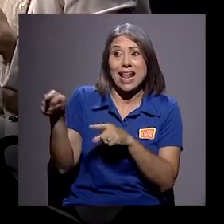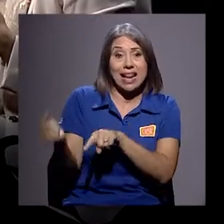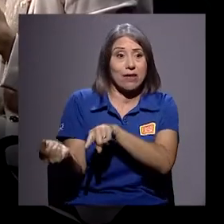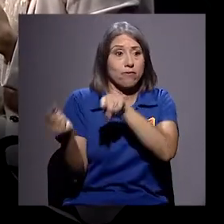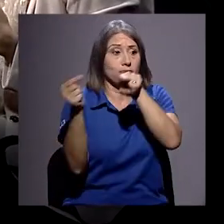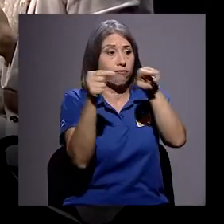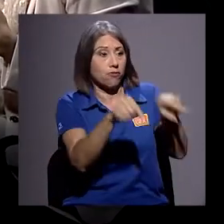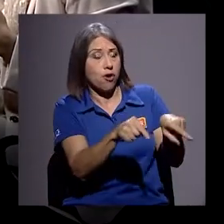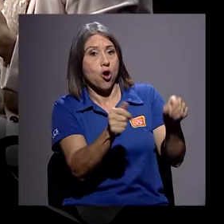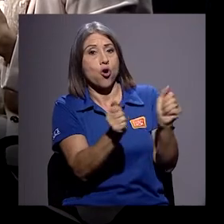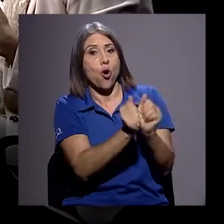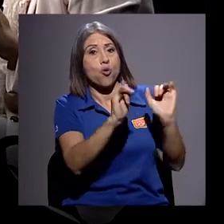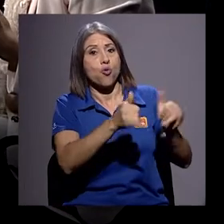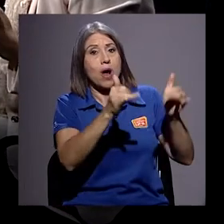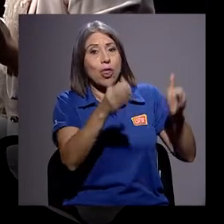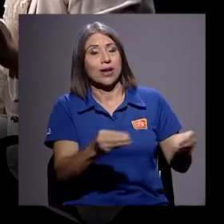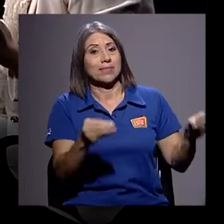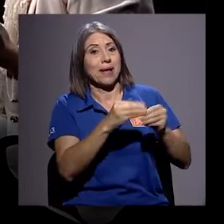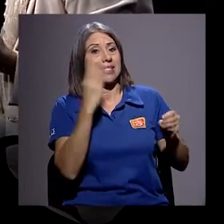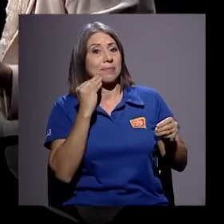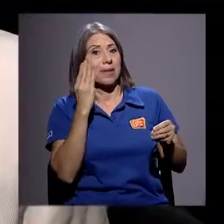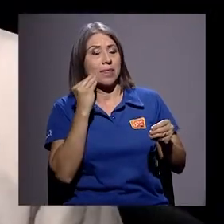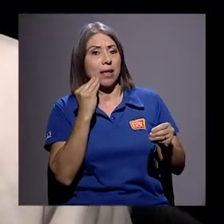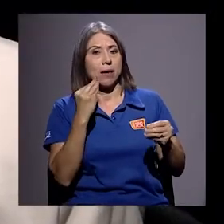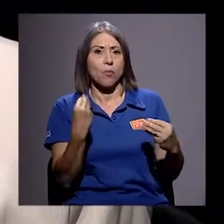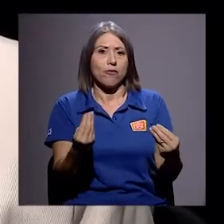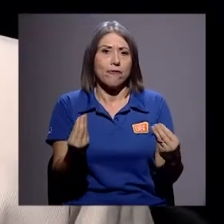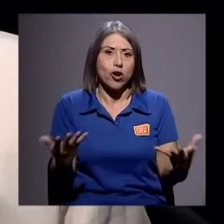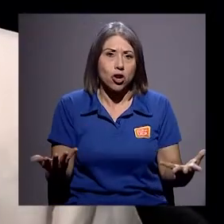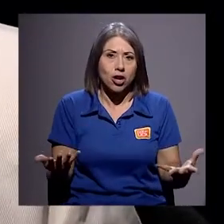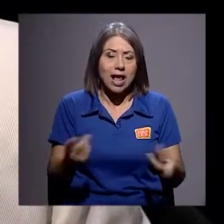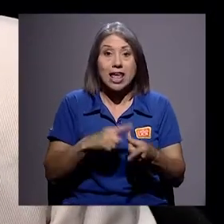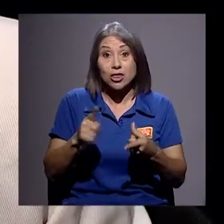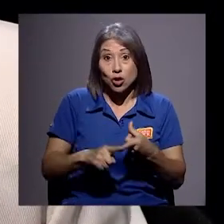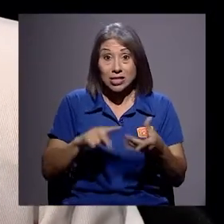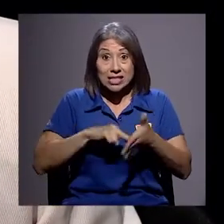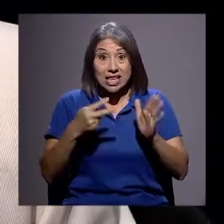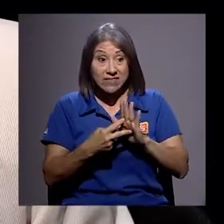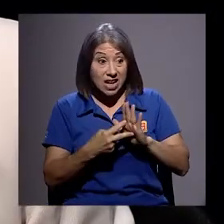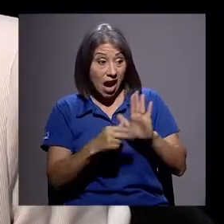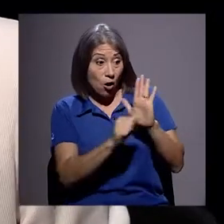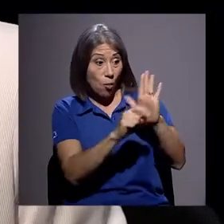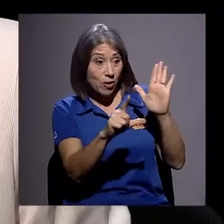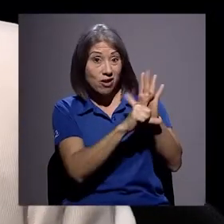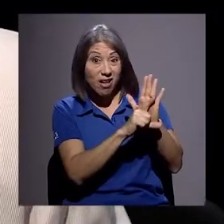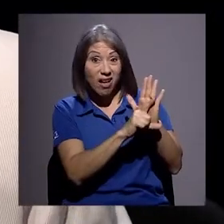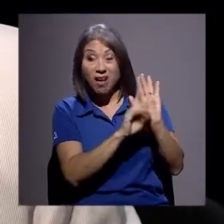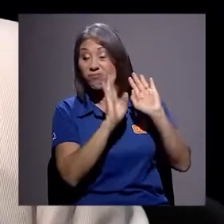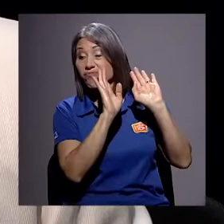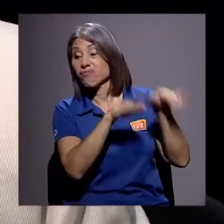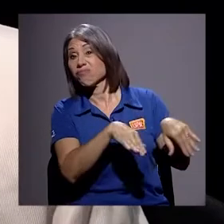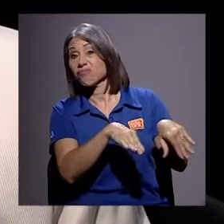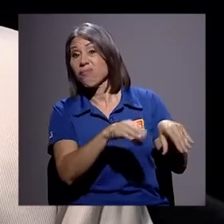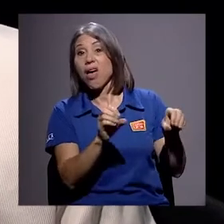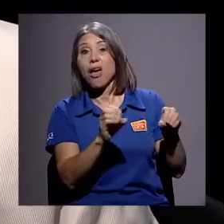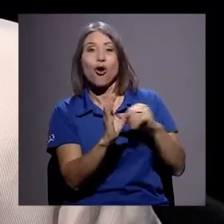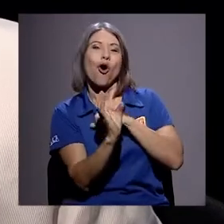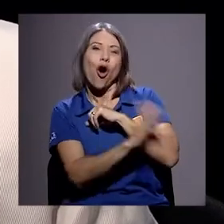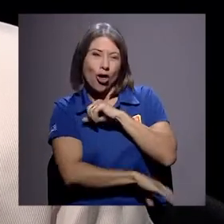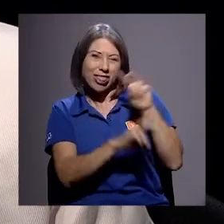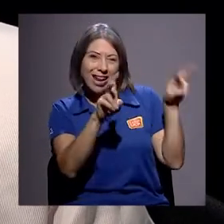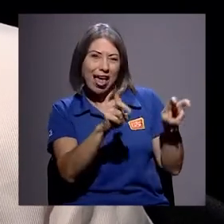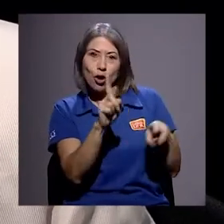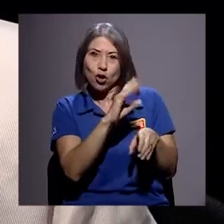jugadores más experimentados en el congreso por favor entonces con tenemos el congreso también a no funcionar ya no tener gente